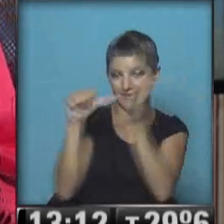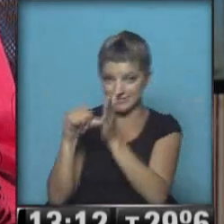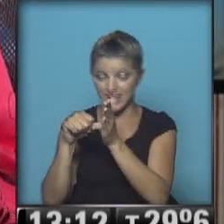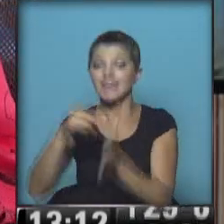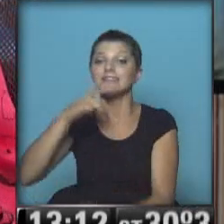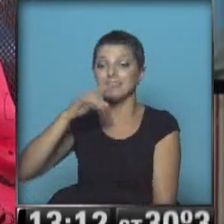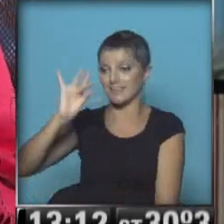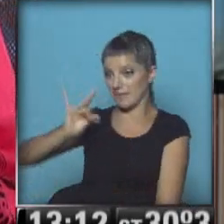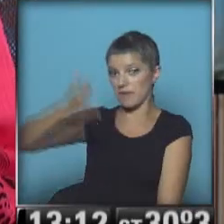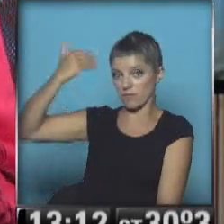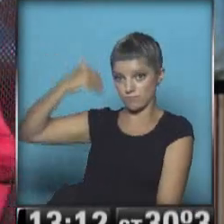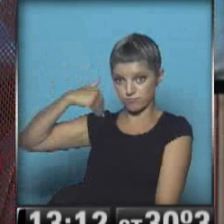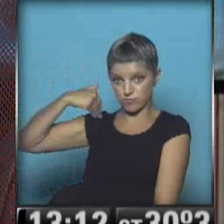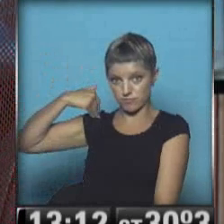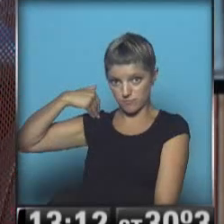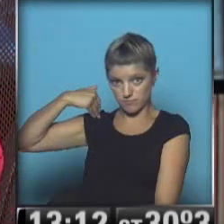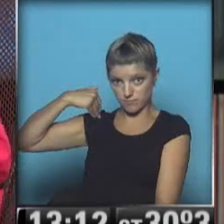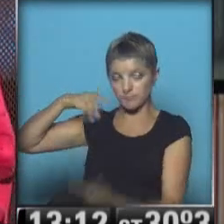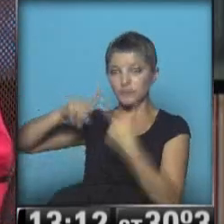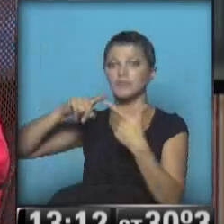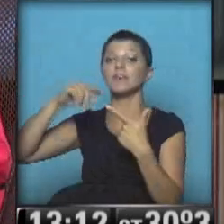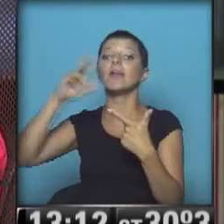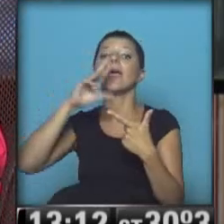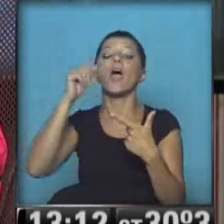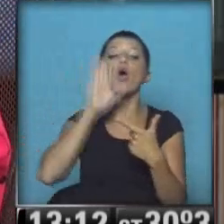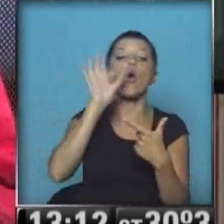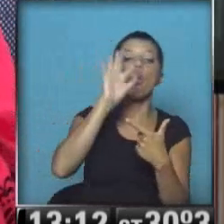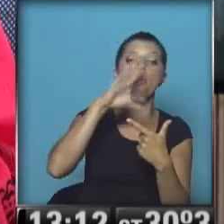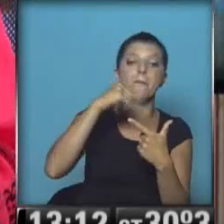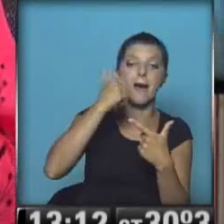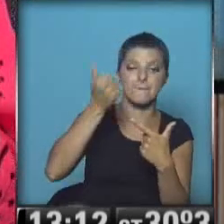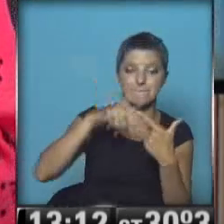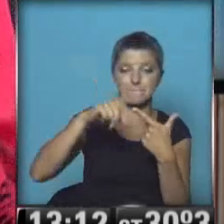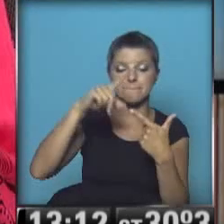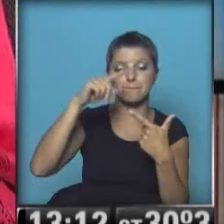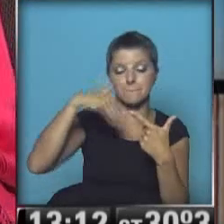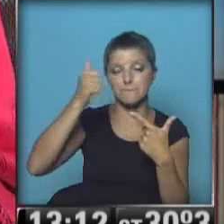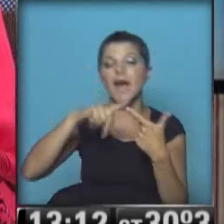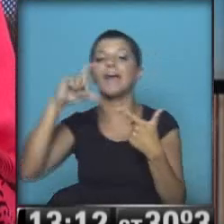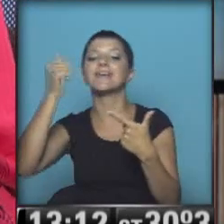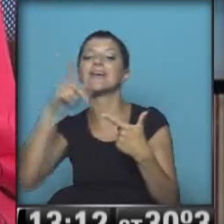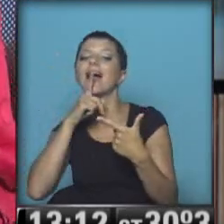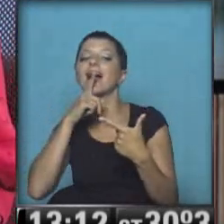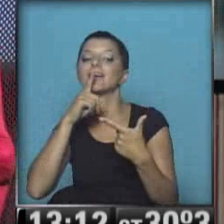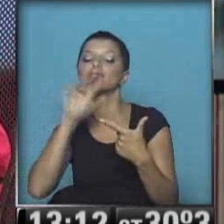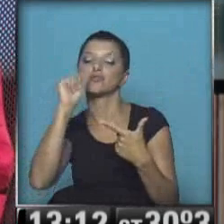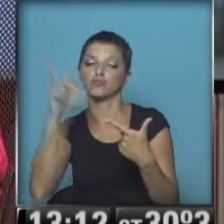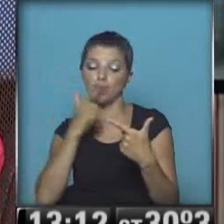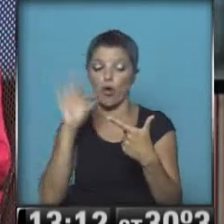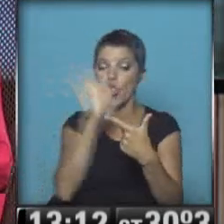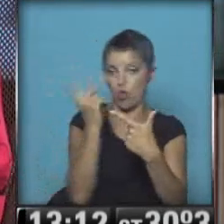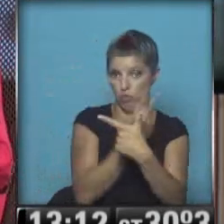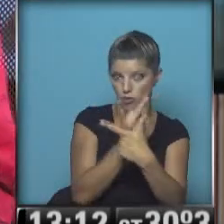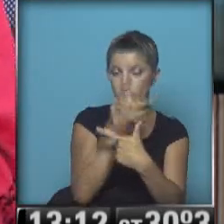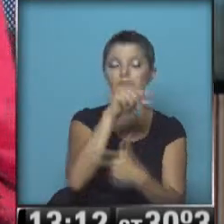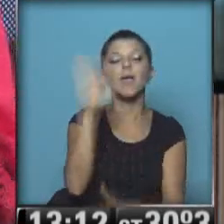lo anunciaron el presidente Barack Obama y Raúl Castro simultáneamente este esta aproximación entre los dos países Obama está dispuesto